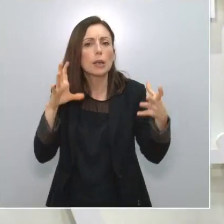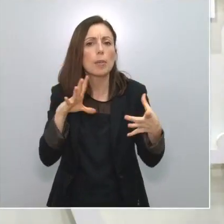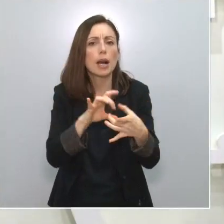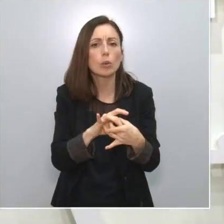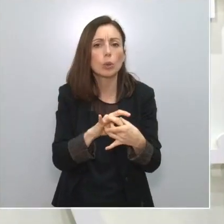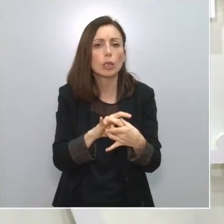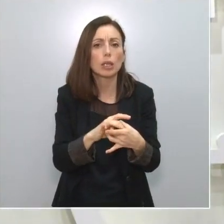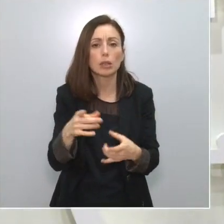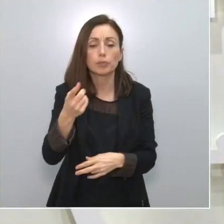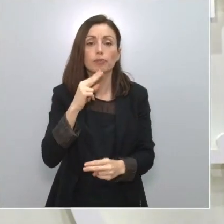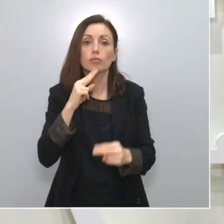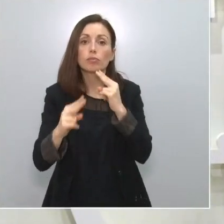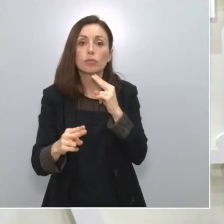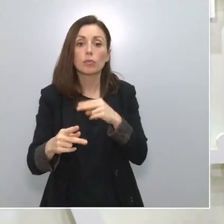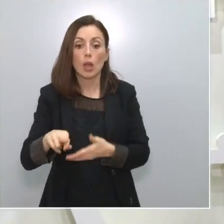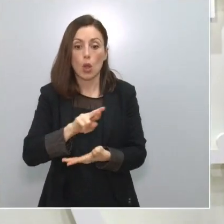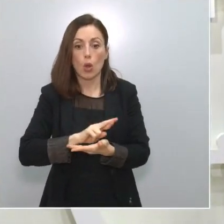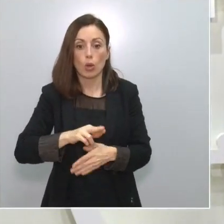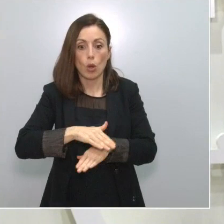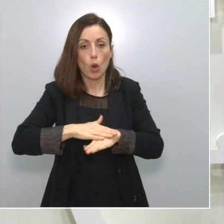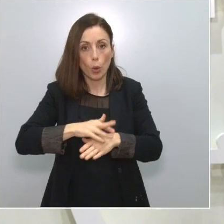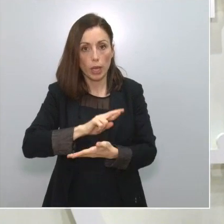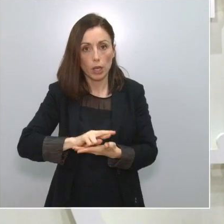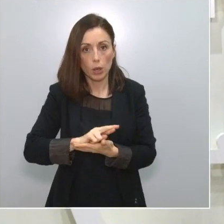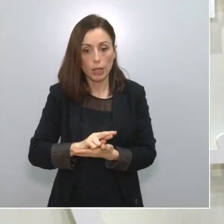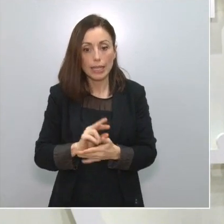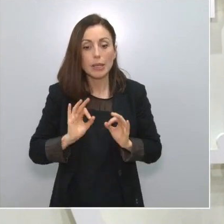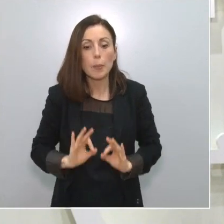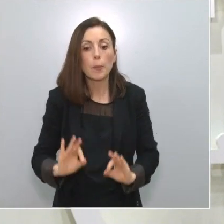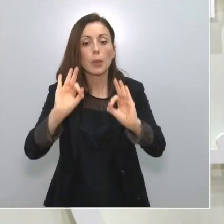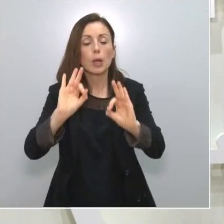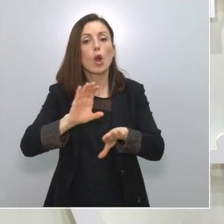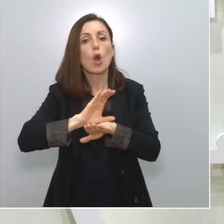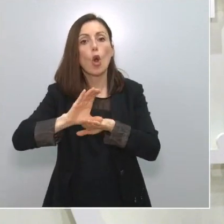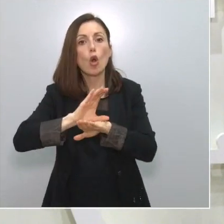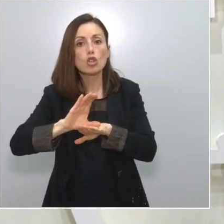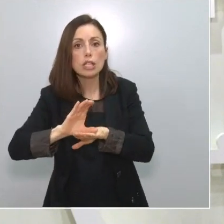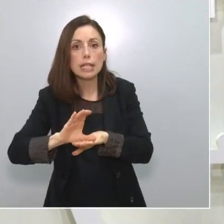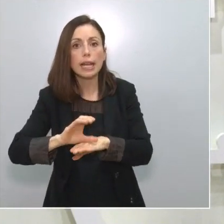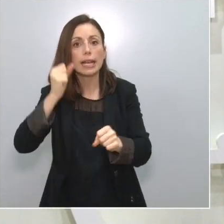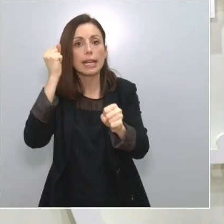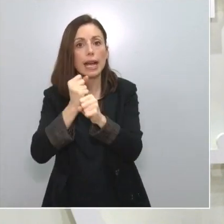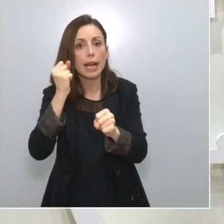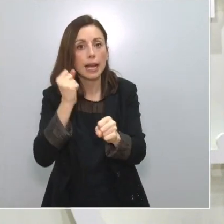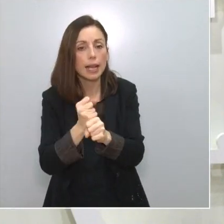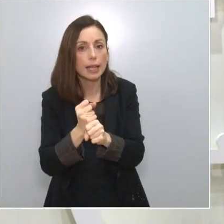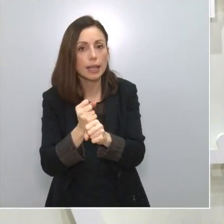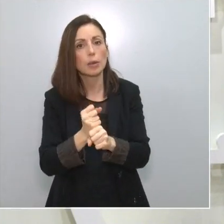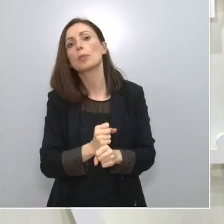puede suponer, el Gobierno regional y en concreto la Consejería de Empleo, de Universidades